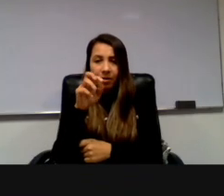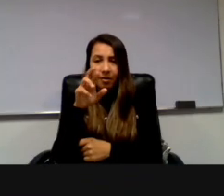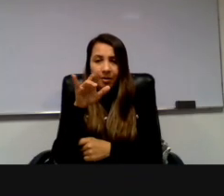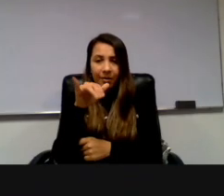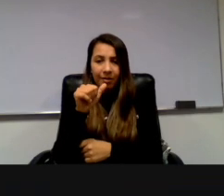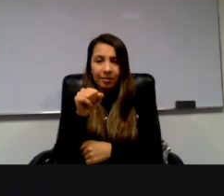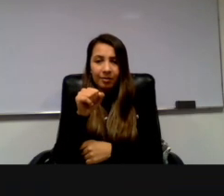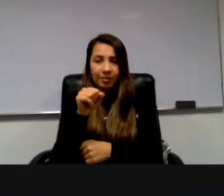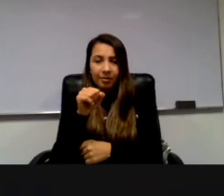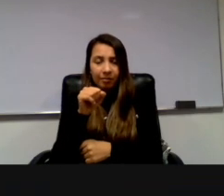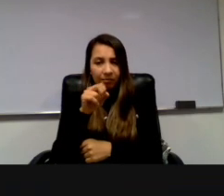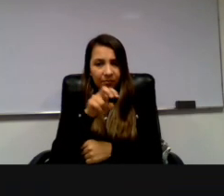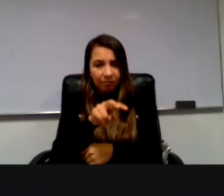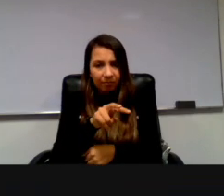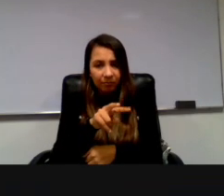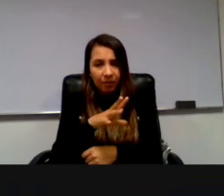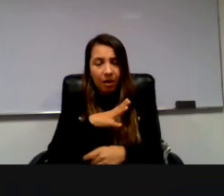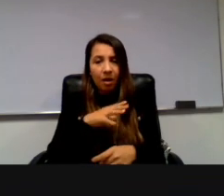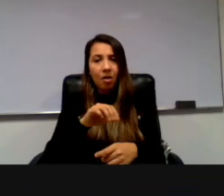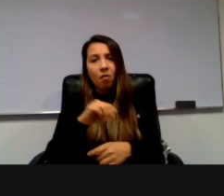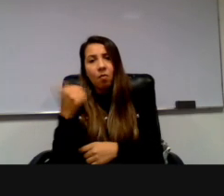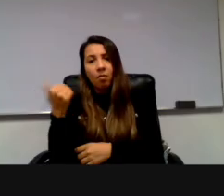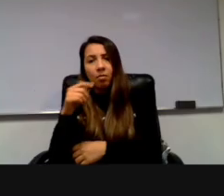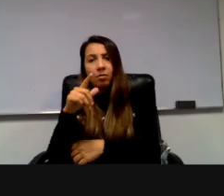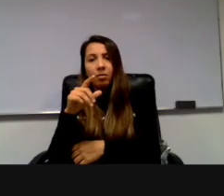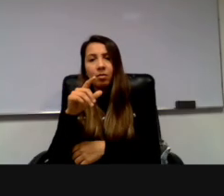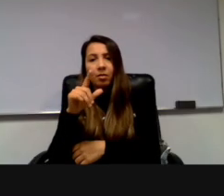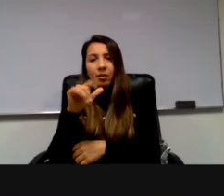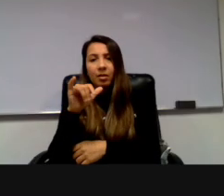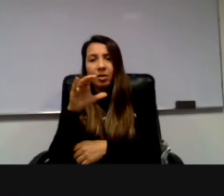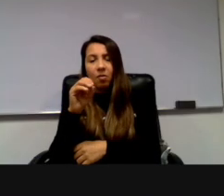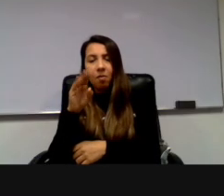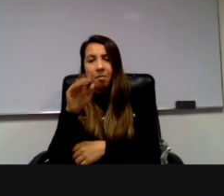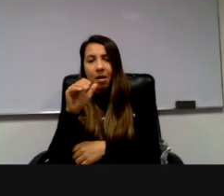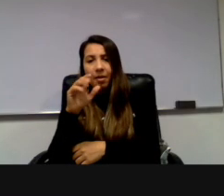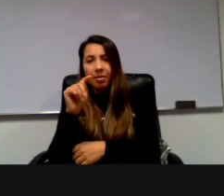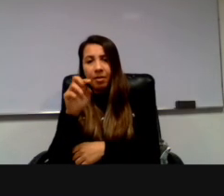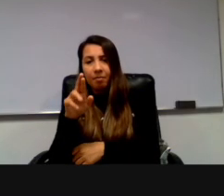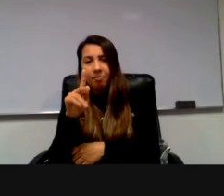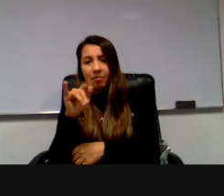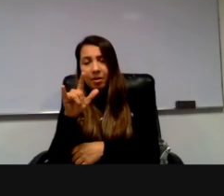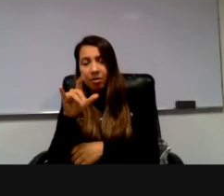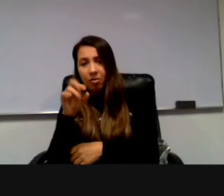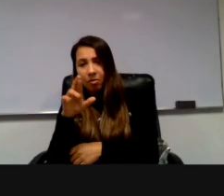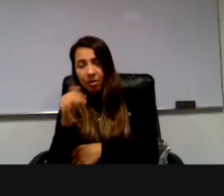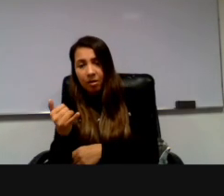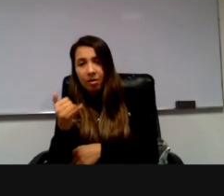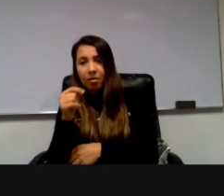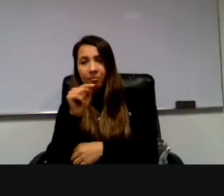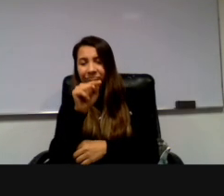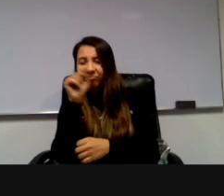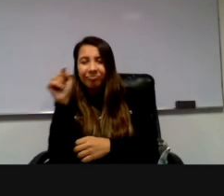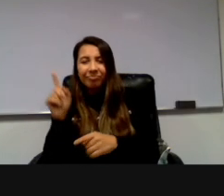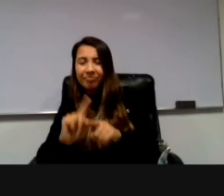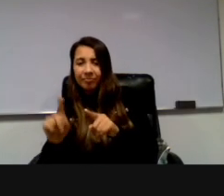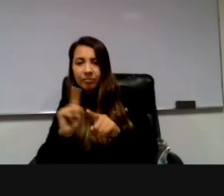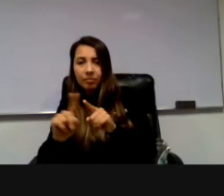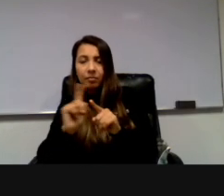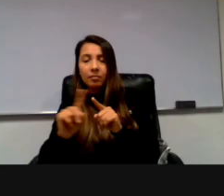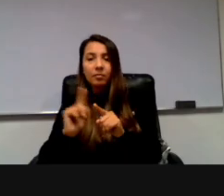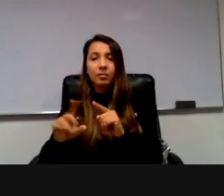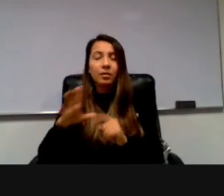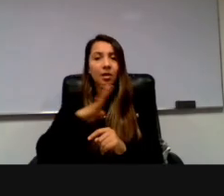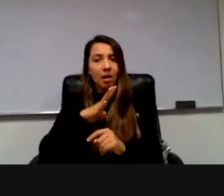y diferenciarlas del Helicobacter pylori, o de las levaduras, o de Deinococcus radiodurans, ¿no? Es decir,